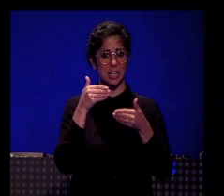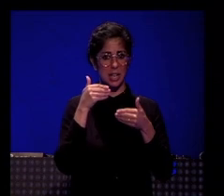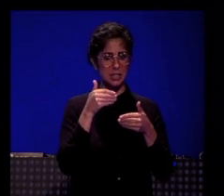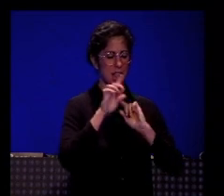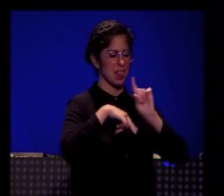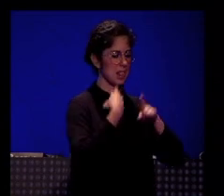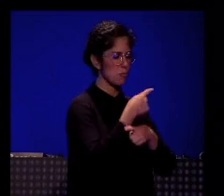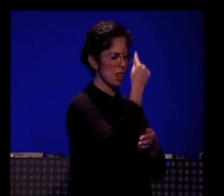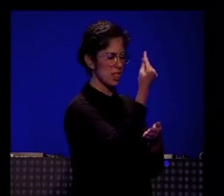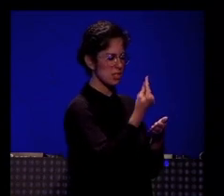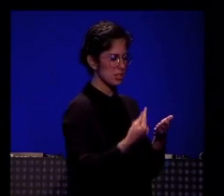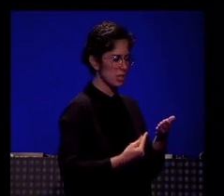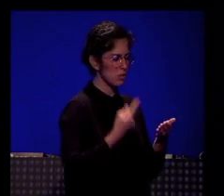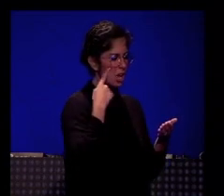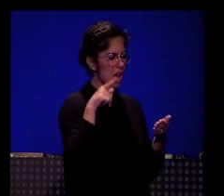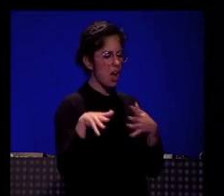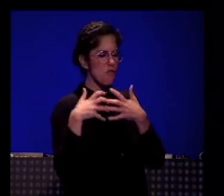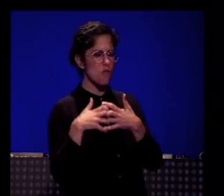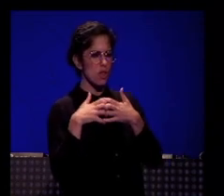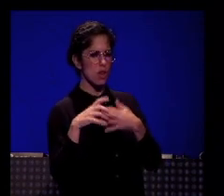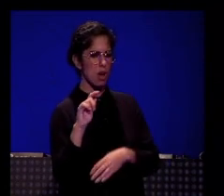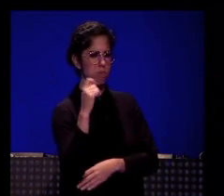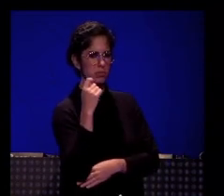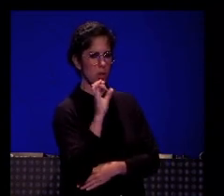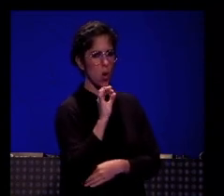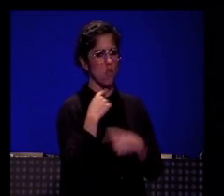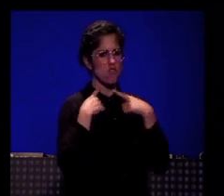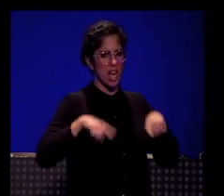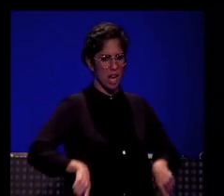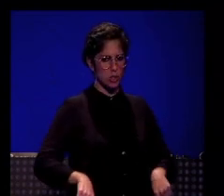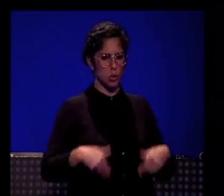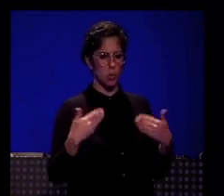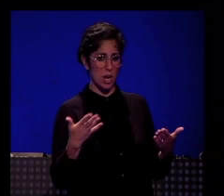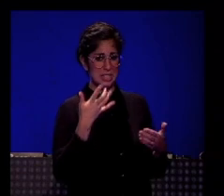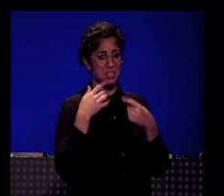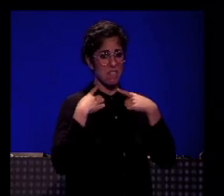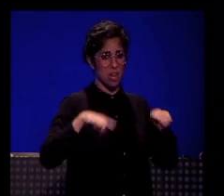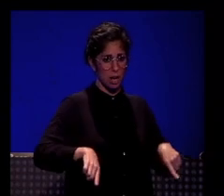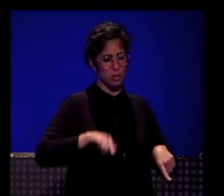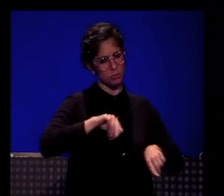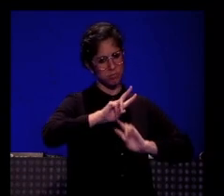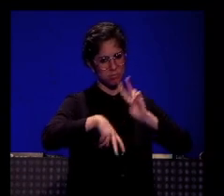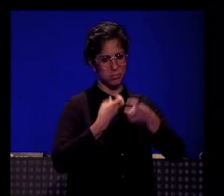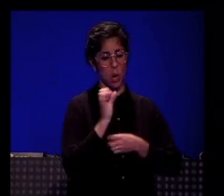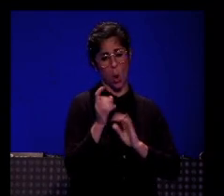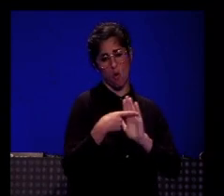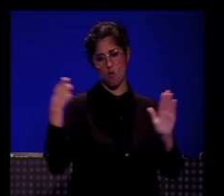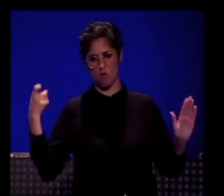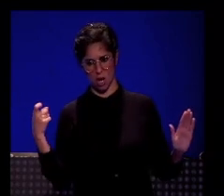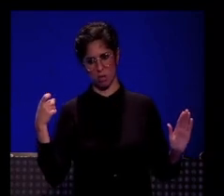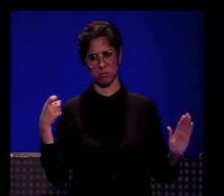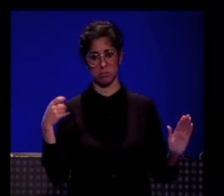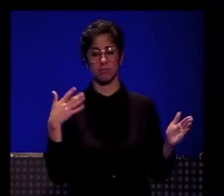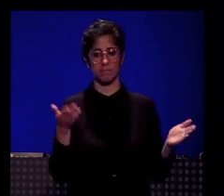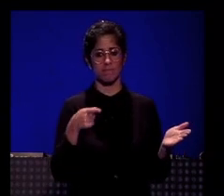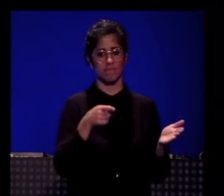diseño ver qué cosa y no funcionan las cosas que no funcionan las podemos quitar o rediseñar vale una cosa que nos